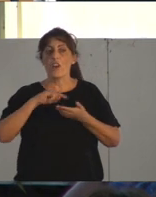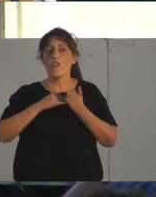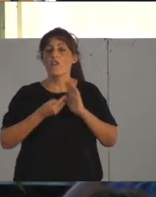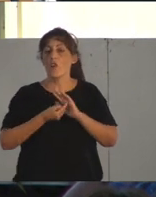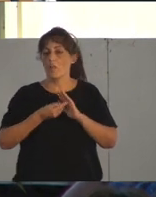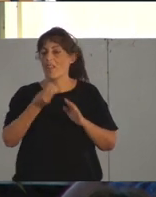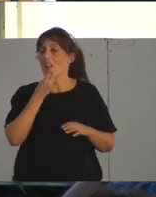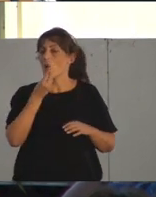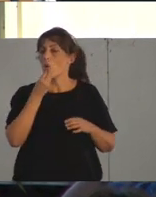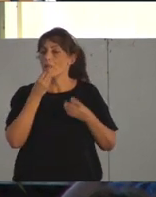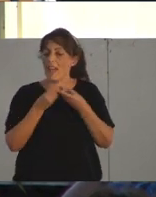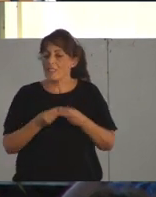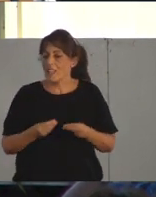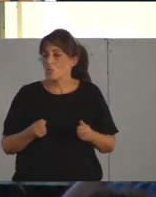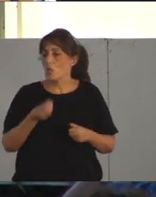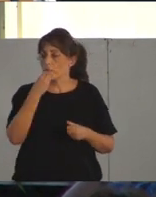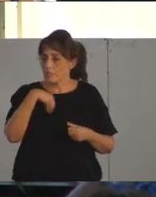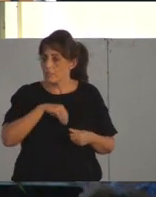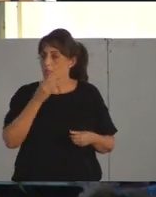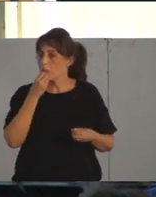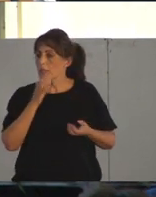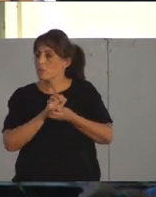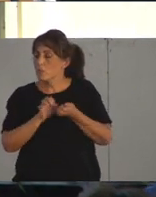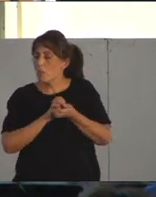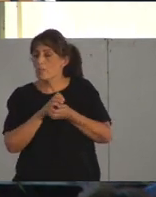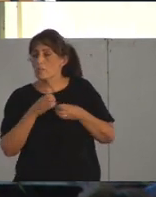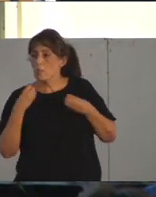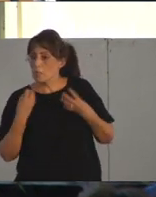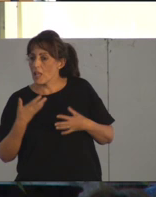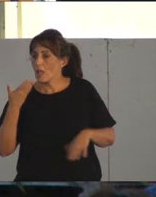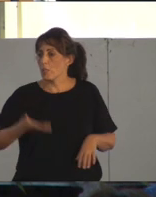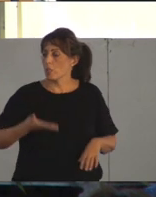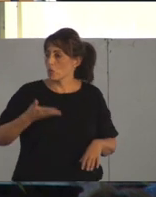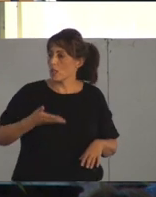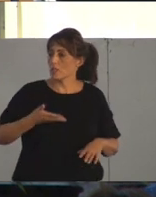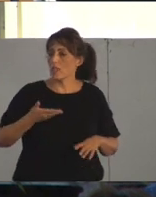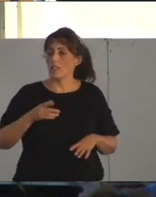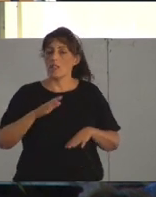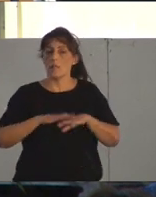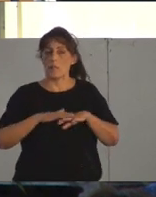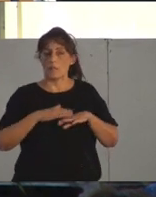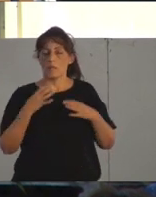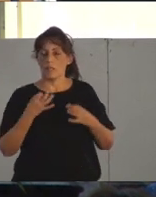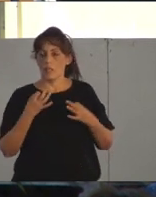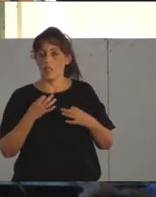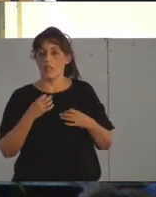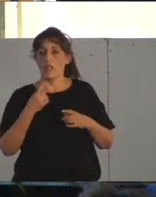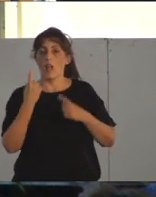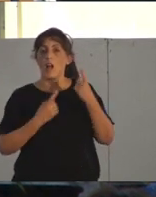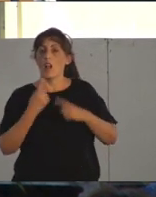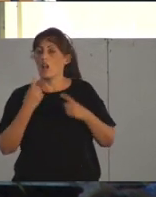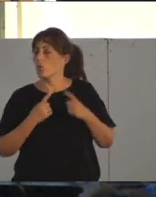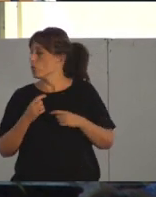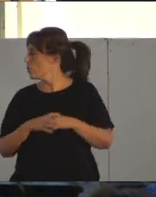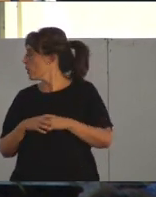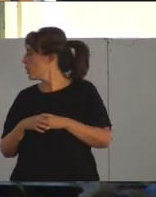para finalizar también. Tenemos que pensar muy bien entre todos, incluidas las familias, qué alimento le vamos a dar,